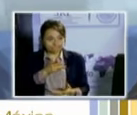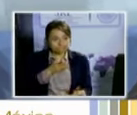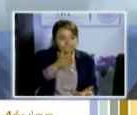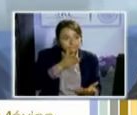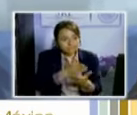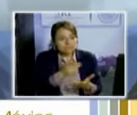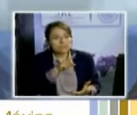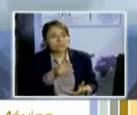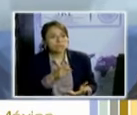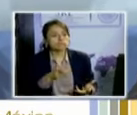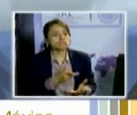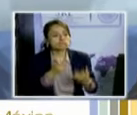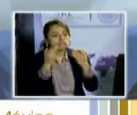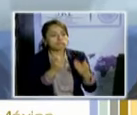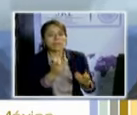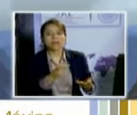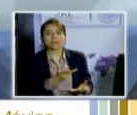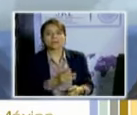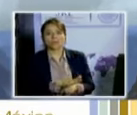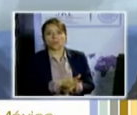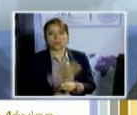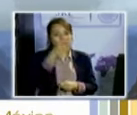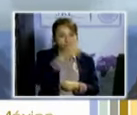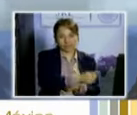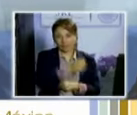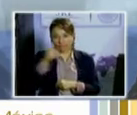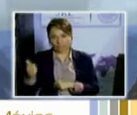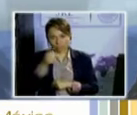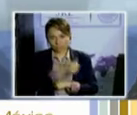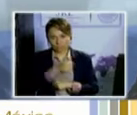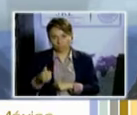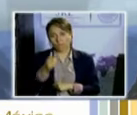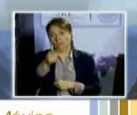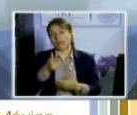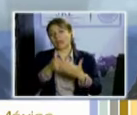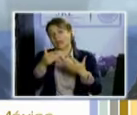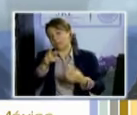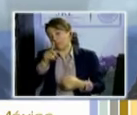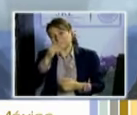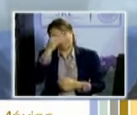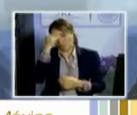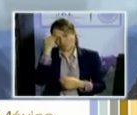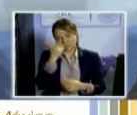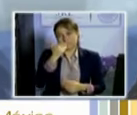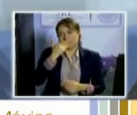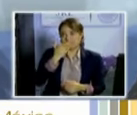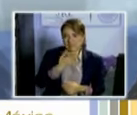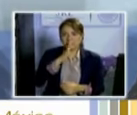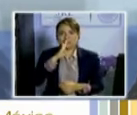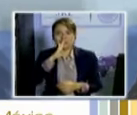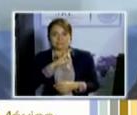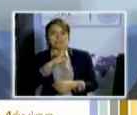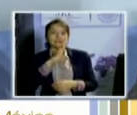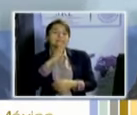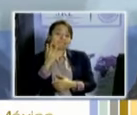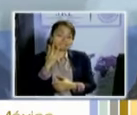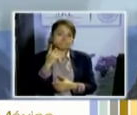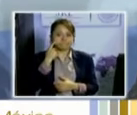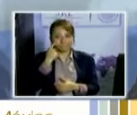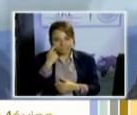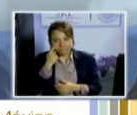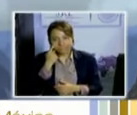tratamiento. Y el segundo tema es que, no sé si afortunadamente o desafortunadamente, hace algunos años un think